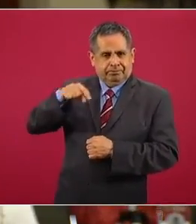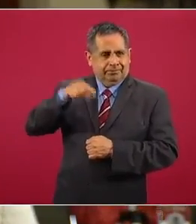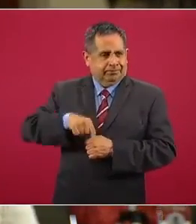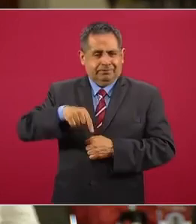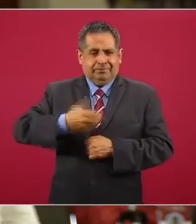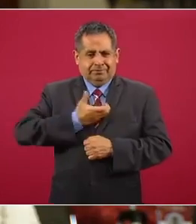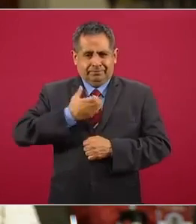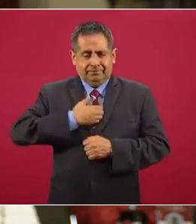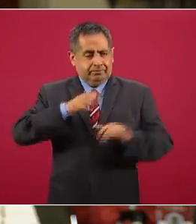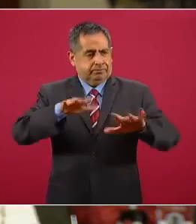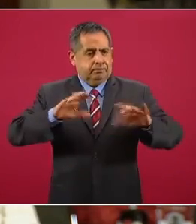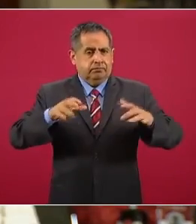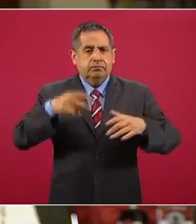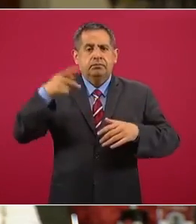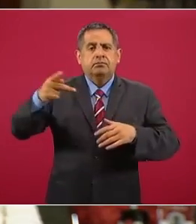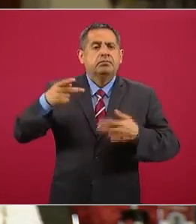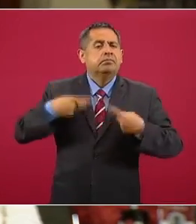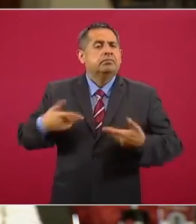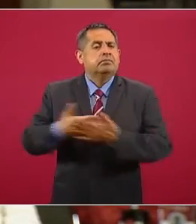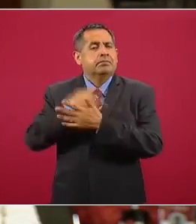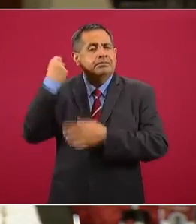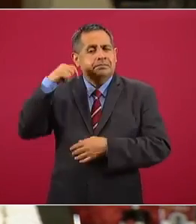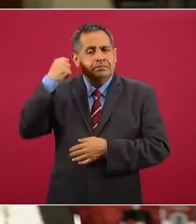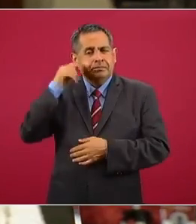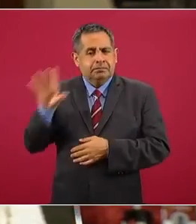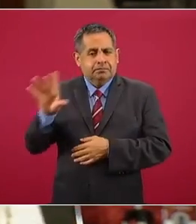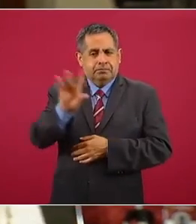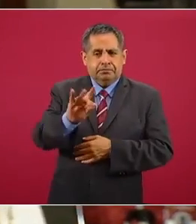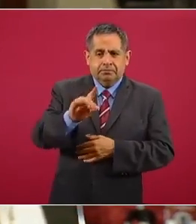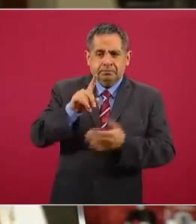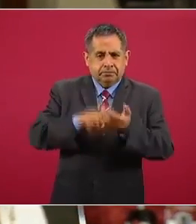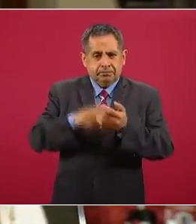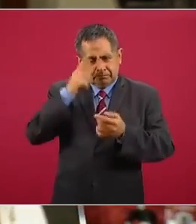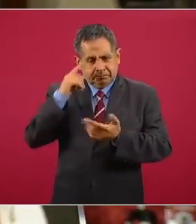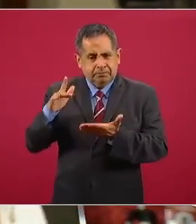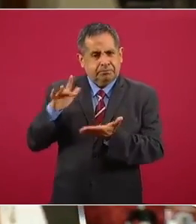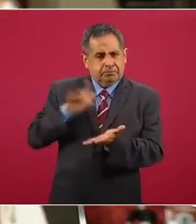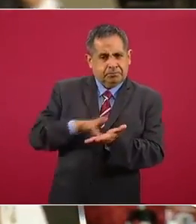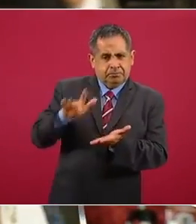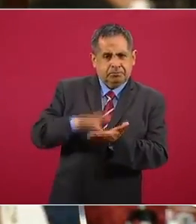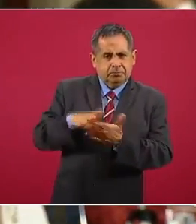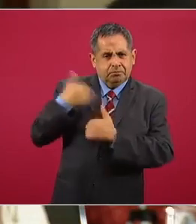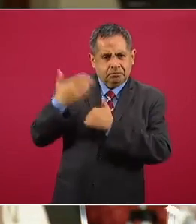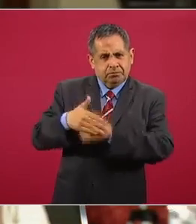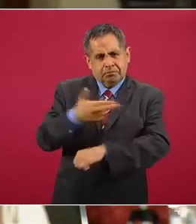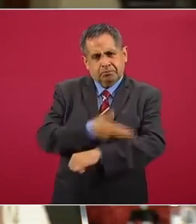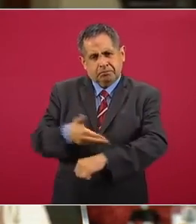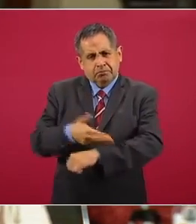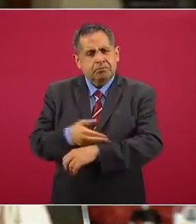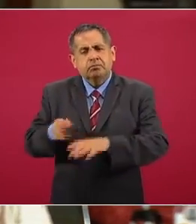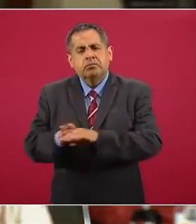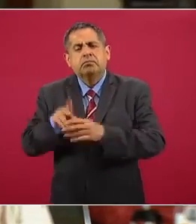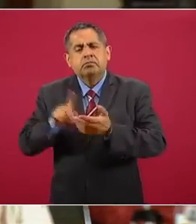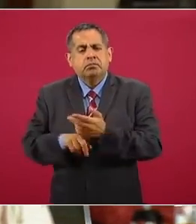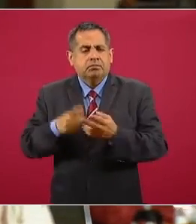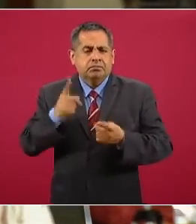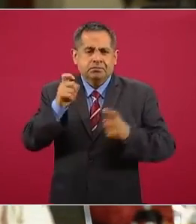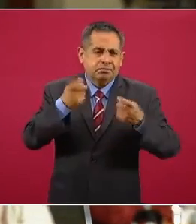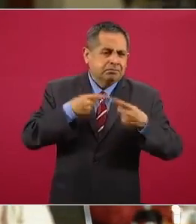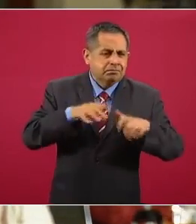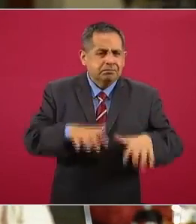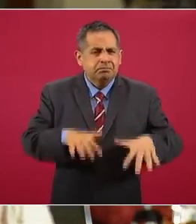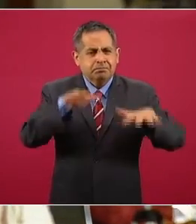cabo, sus paisanos le comentaron, en atención a los apoyos que se iban a gestionar en Tabasco por las